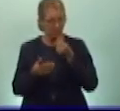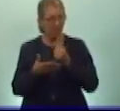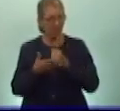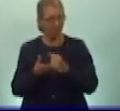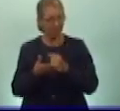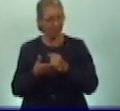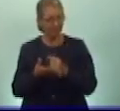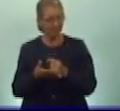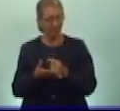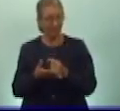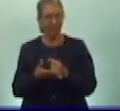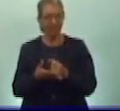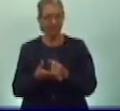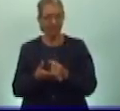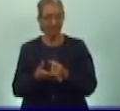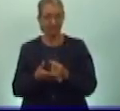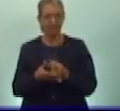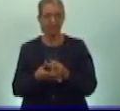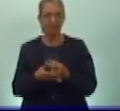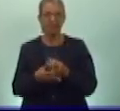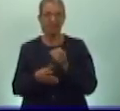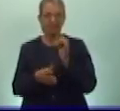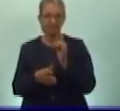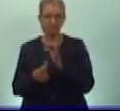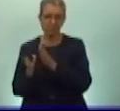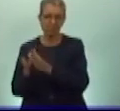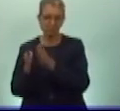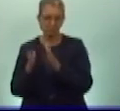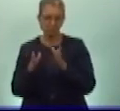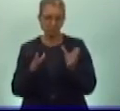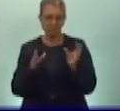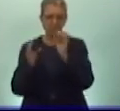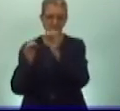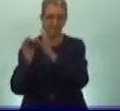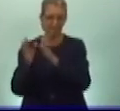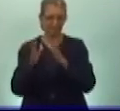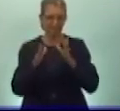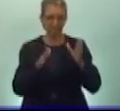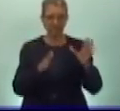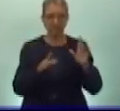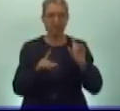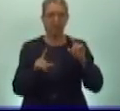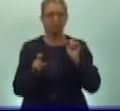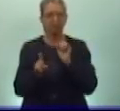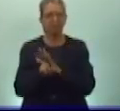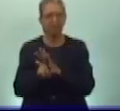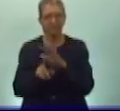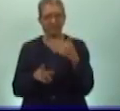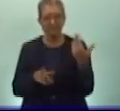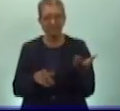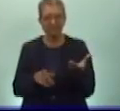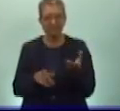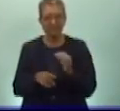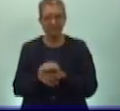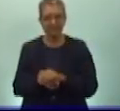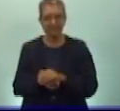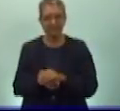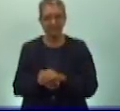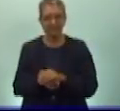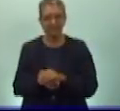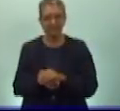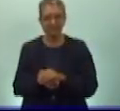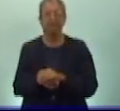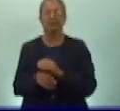apoyarnos. Y si es en el orden del 0 al 50, ¿por cuál comenzaríamos? ¿Será 0 precisamente múltiplo de